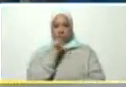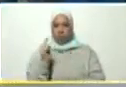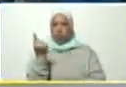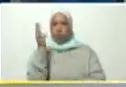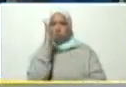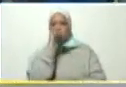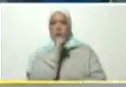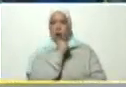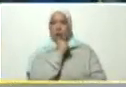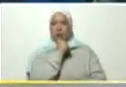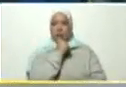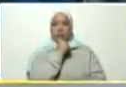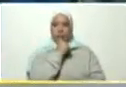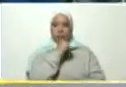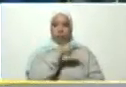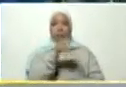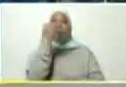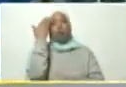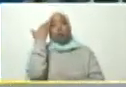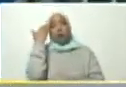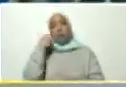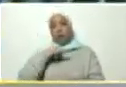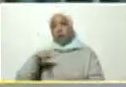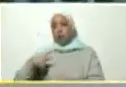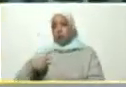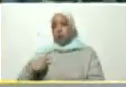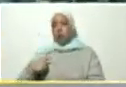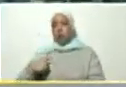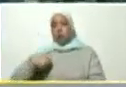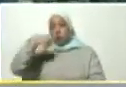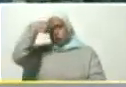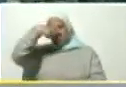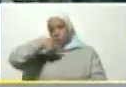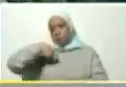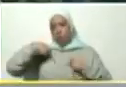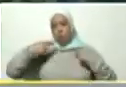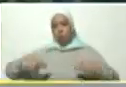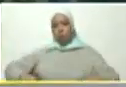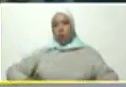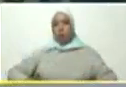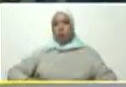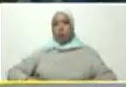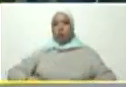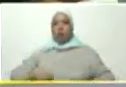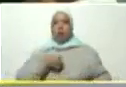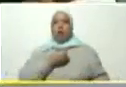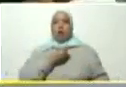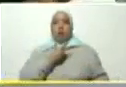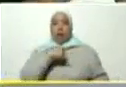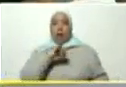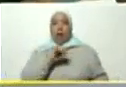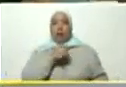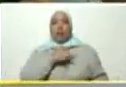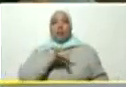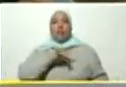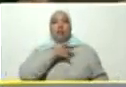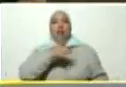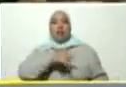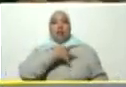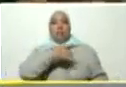saben que somos seres humanos verdad sabes que somos seres humanos apasionados como